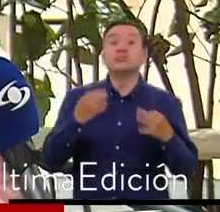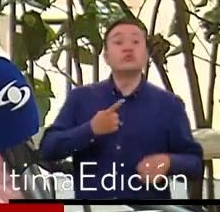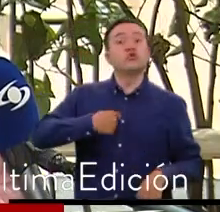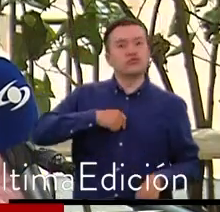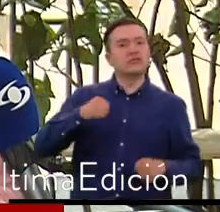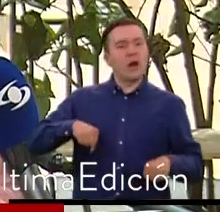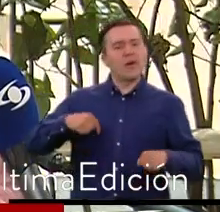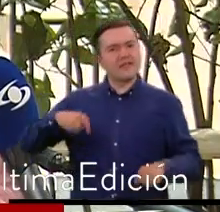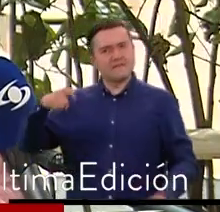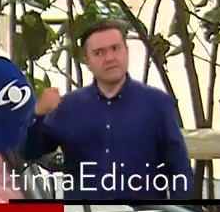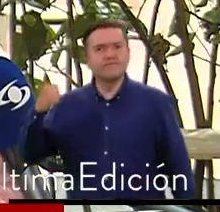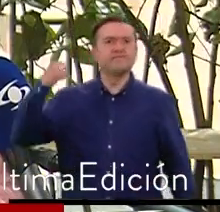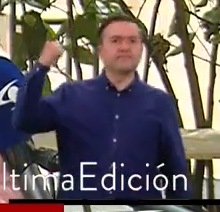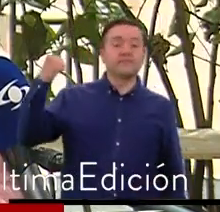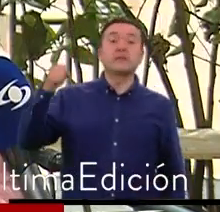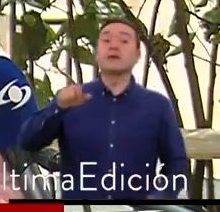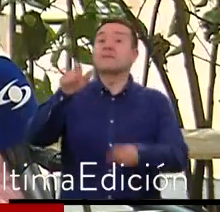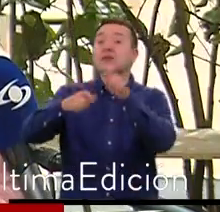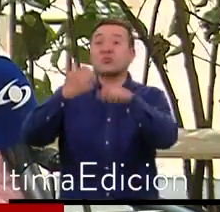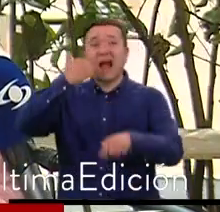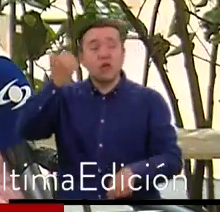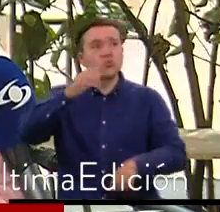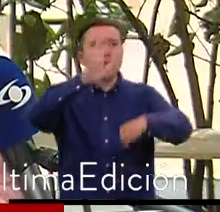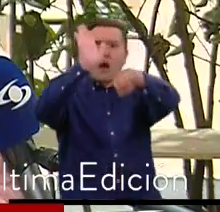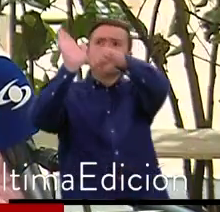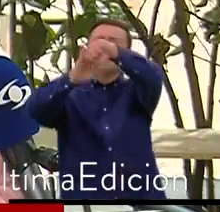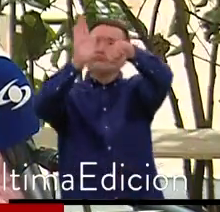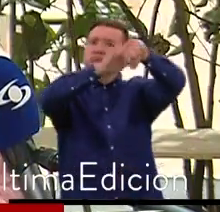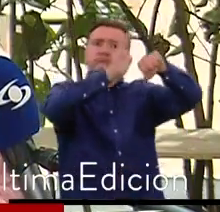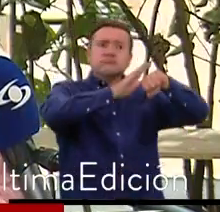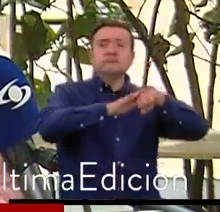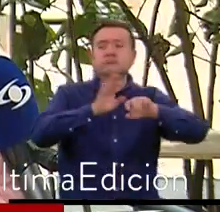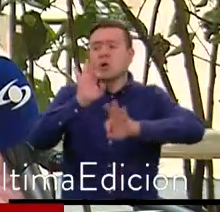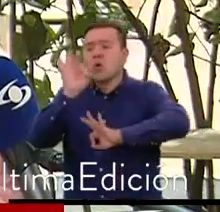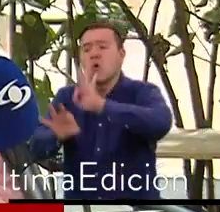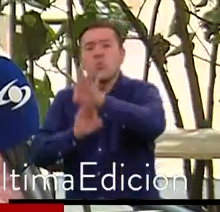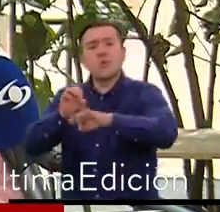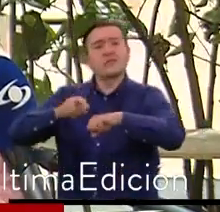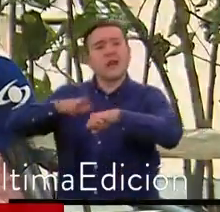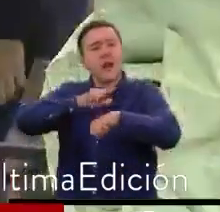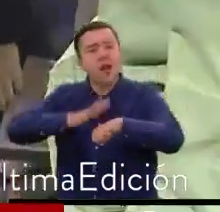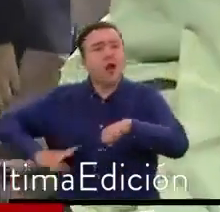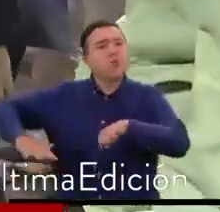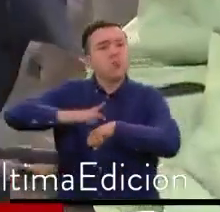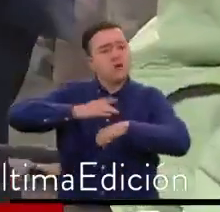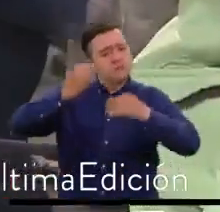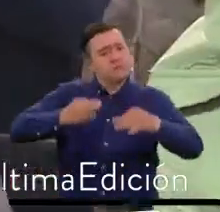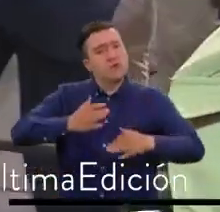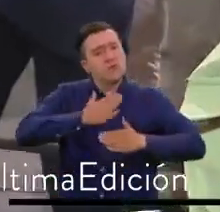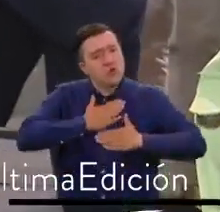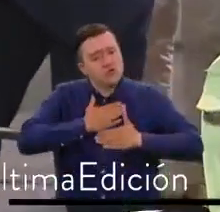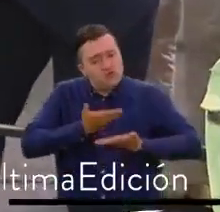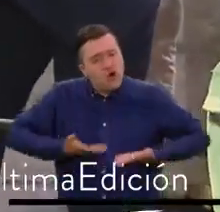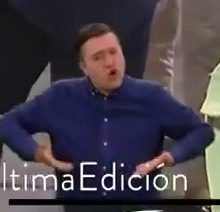les exijamos a los adultos la preservación de los recursos naturales que nos pertenecen a nosotros los niños.